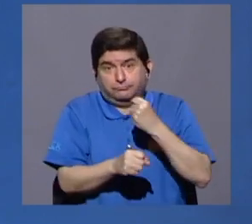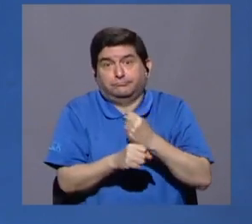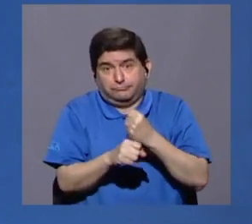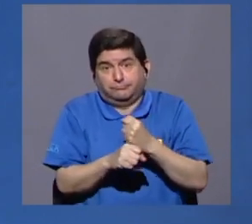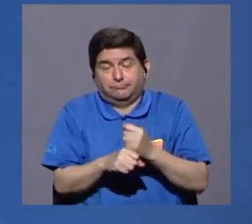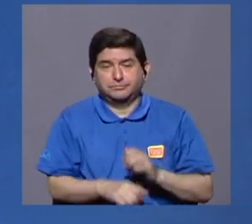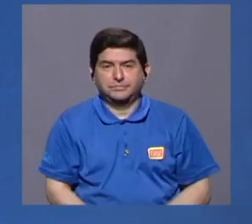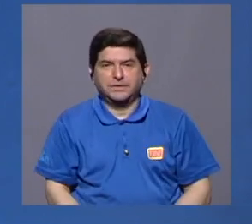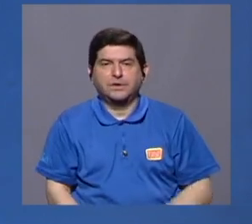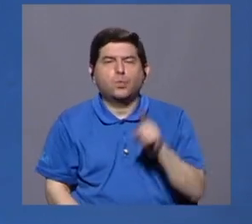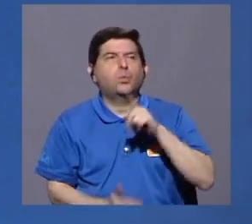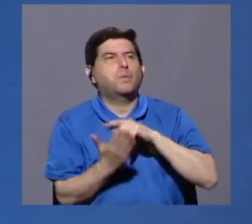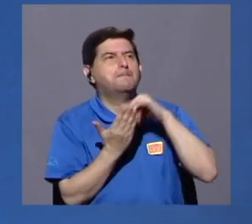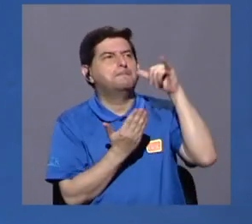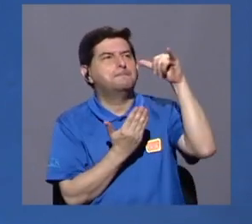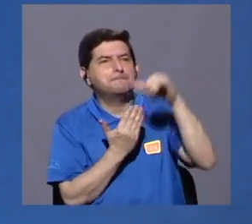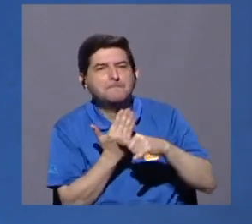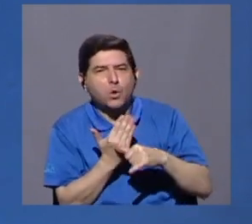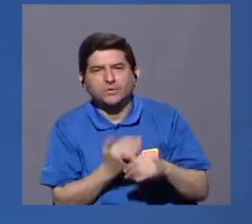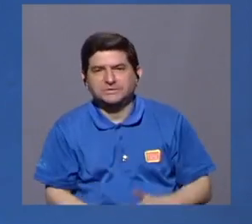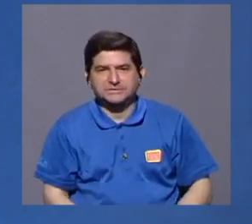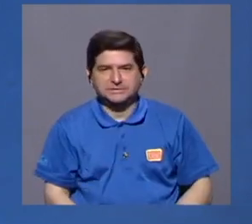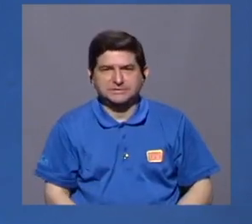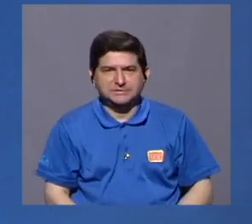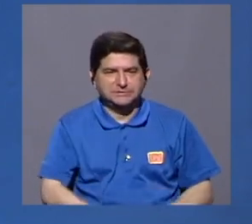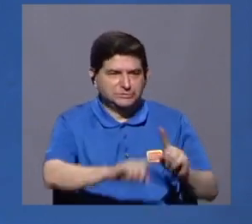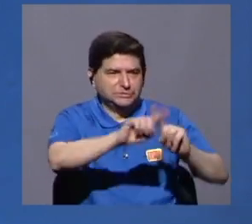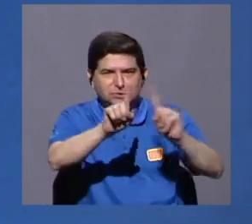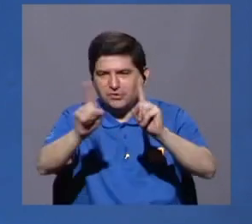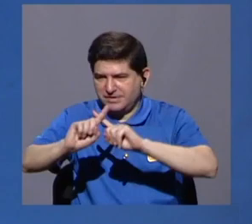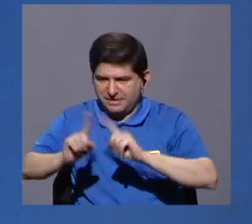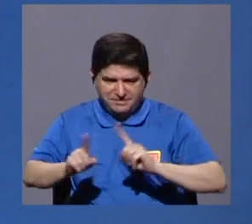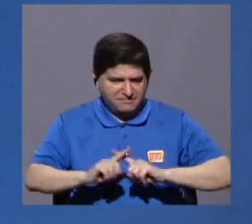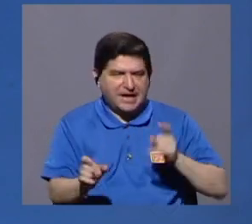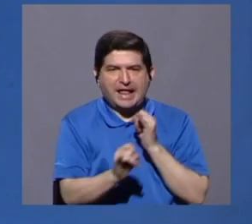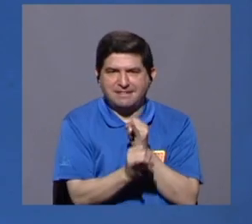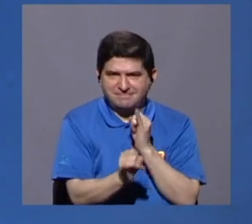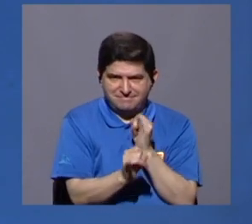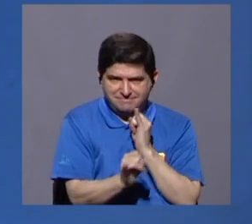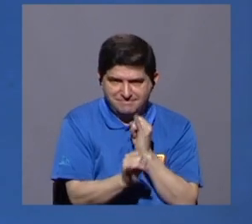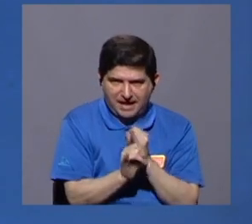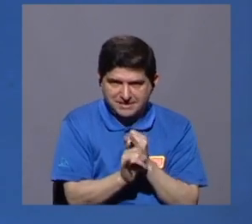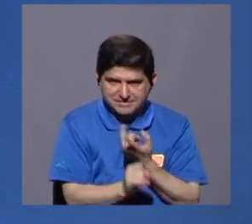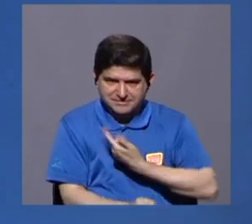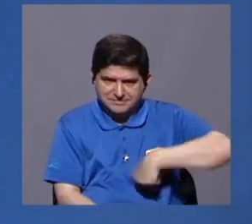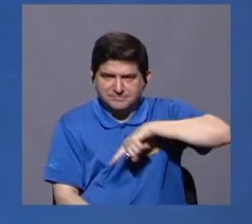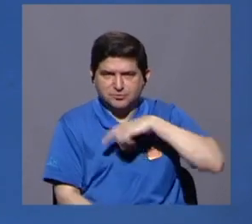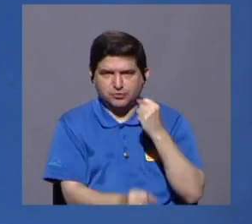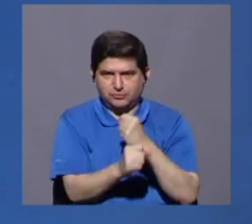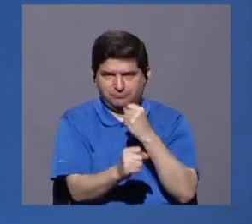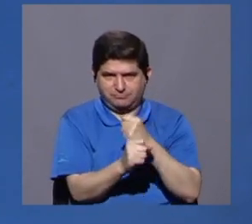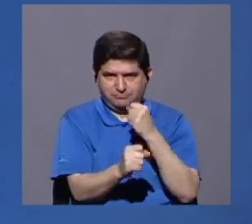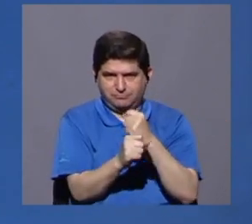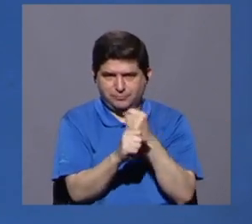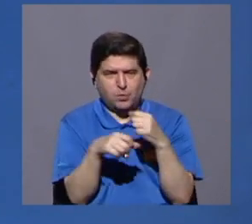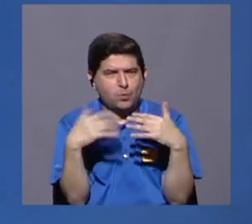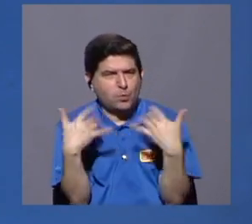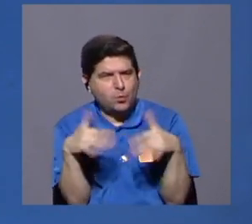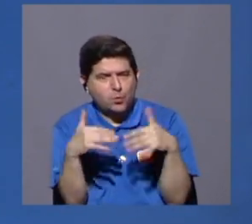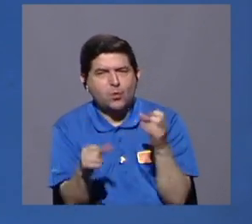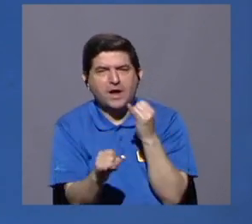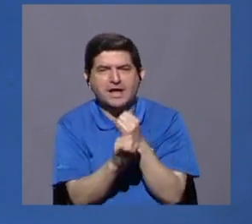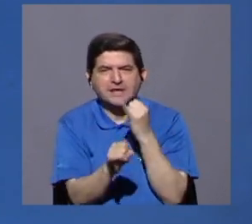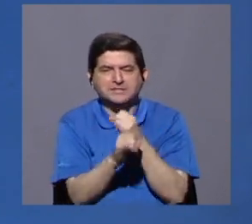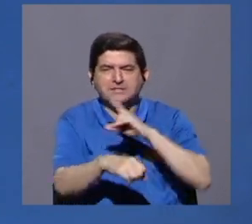porque al ser un proyecto inter este institucional cuando nosotros trabajamos mucho con el